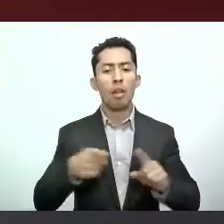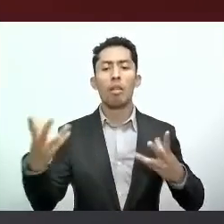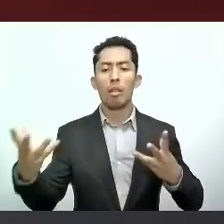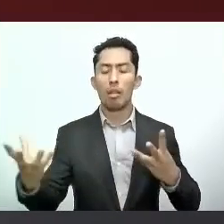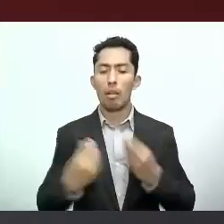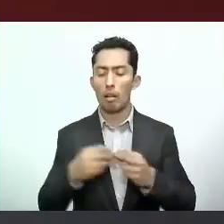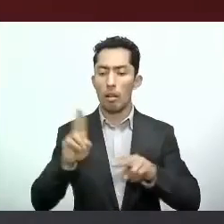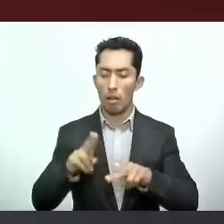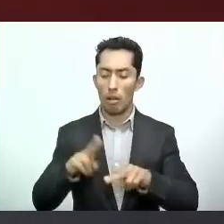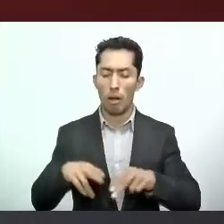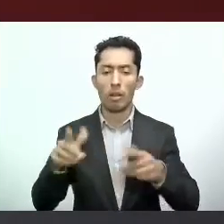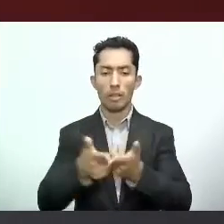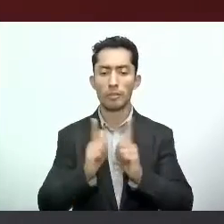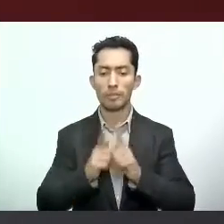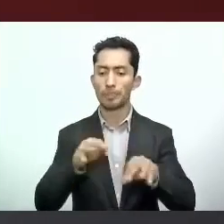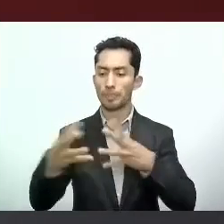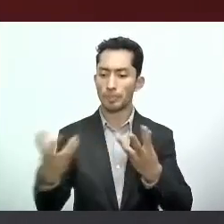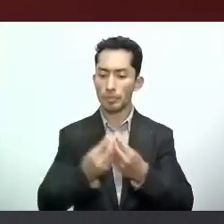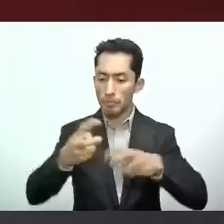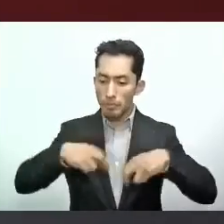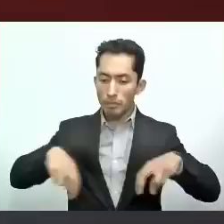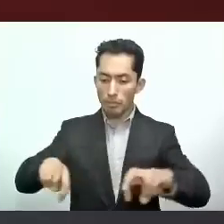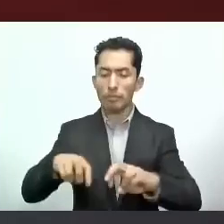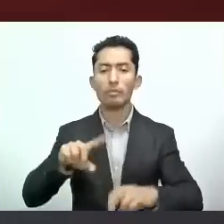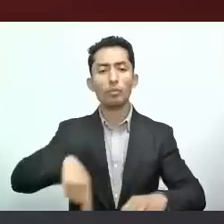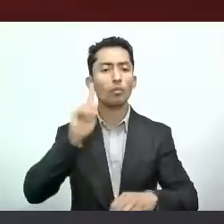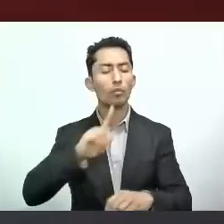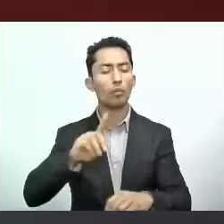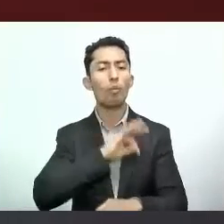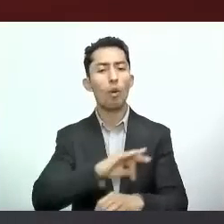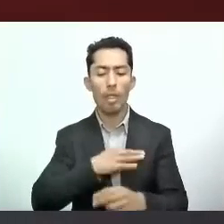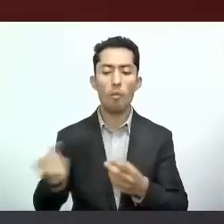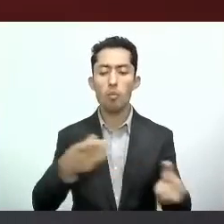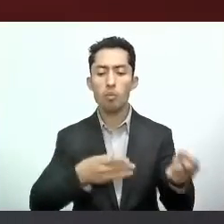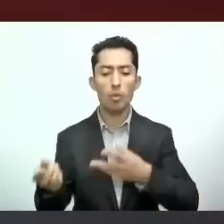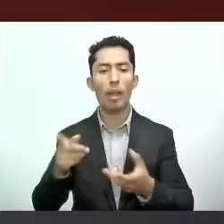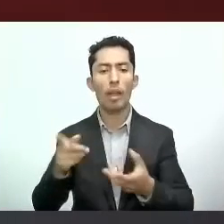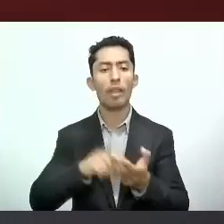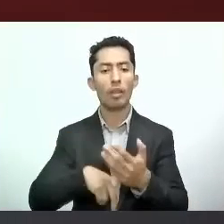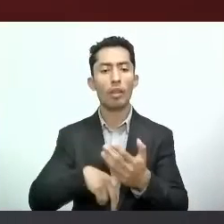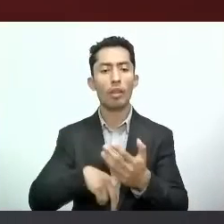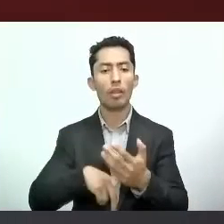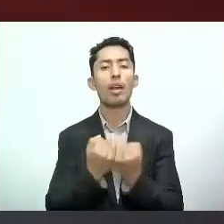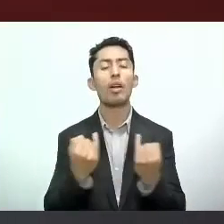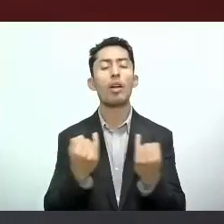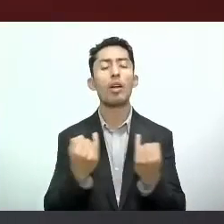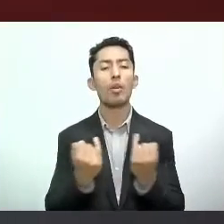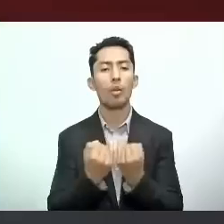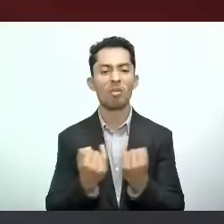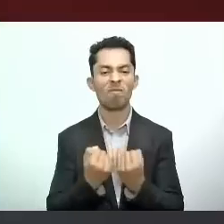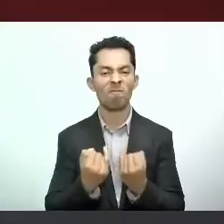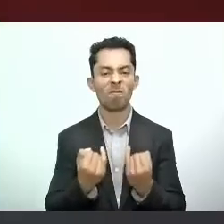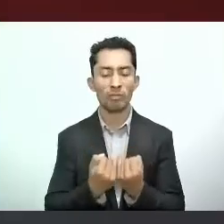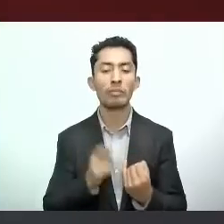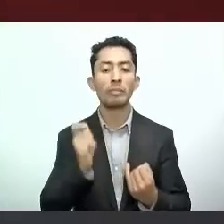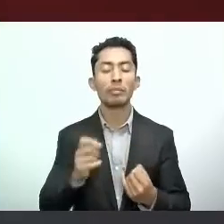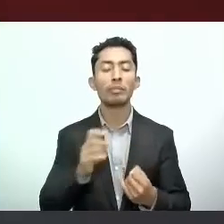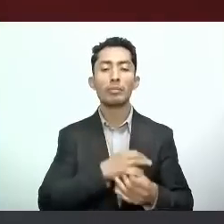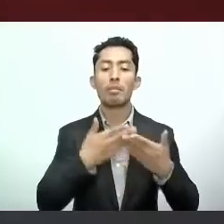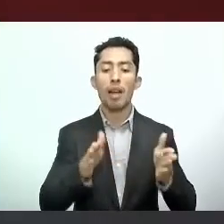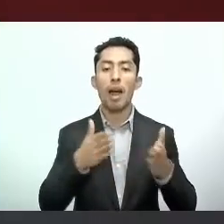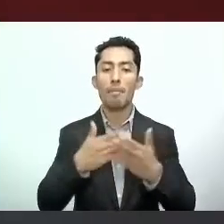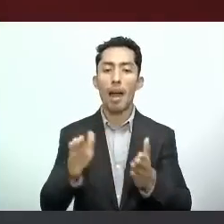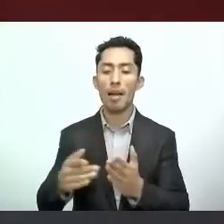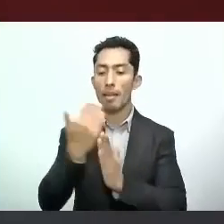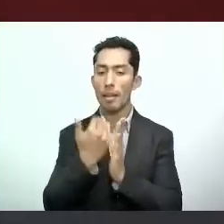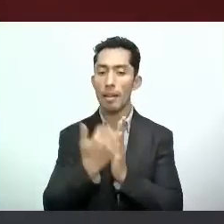de trabajo y que ellas también puedan retroalimentar este programa e incluso abrirle nuevas líneas a este programa, pero